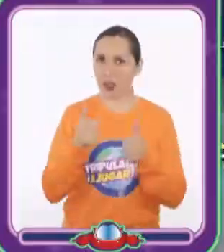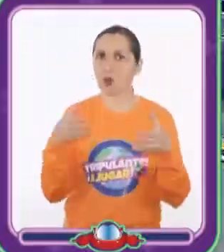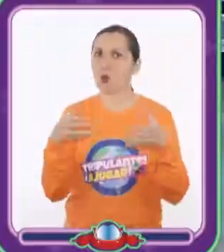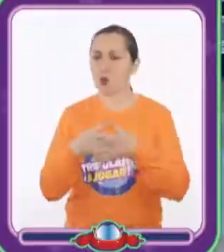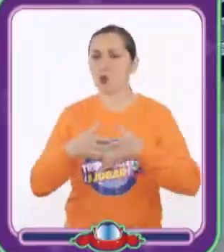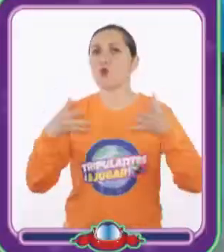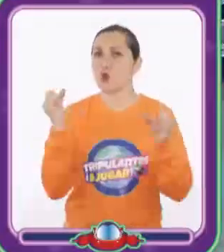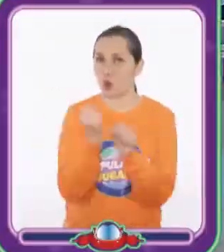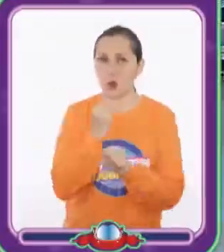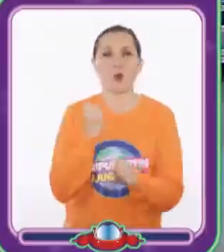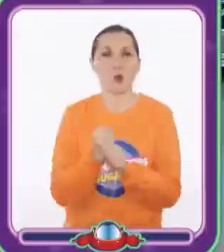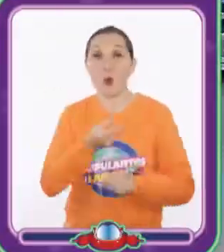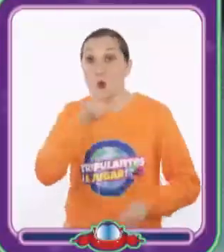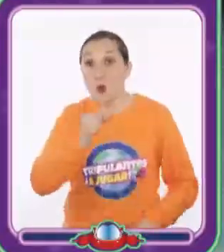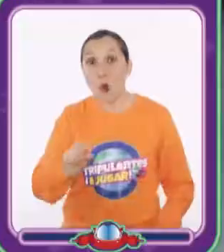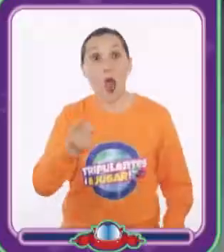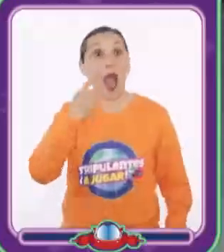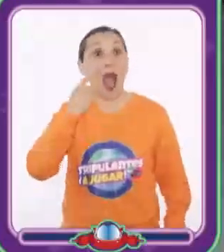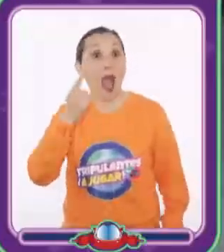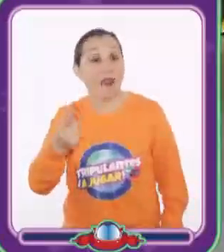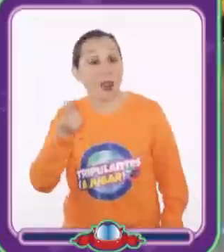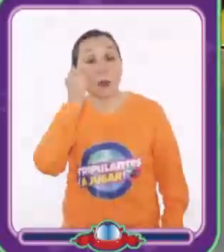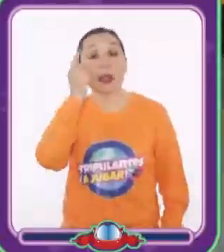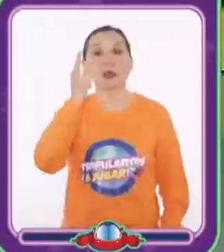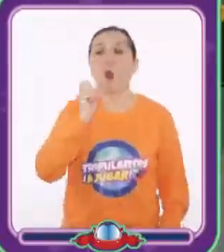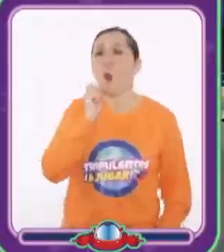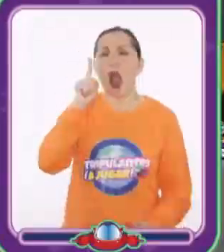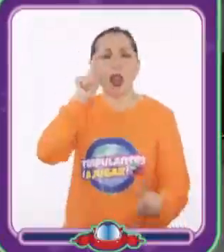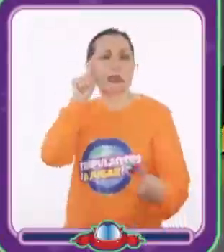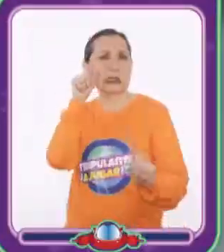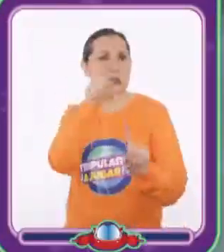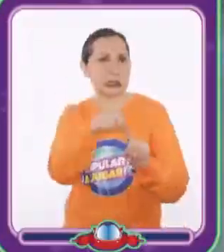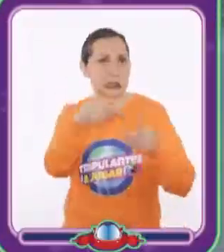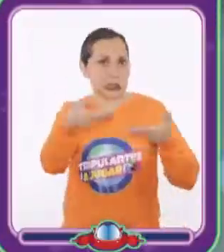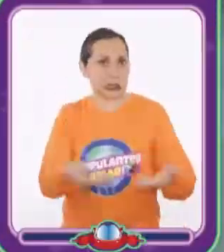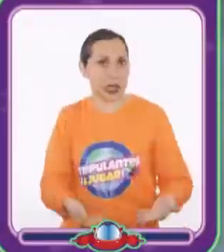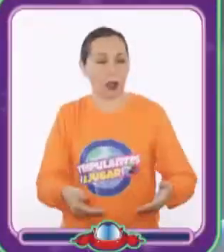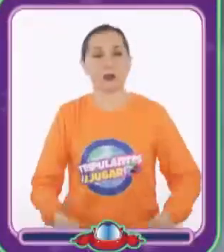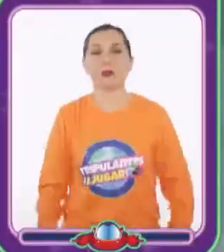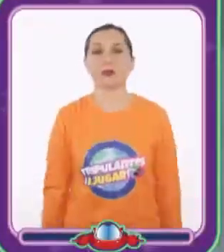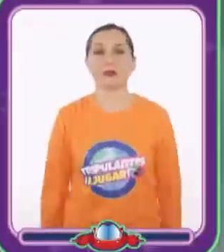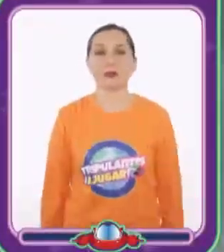está haciendo un tremendo trabajo. Pronto vamos a saber cuál es la misión del día de hoy.